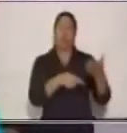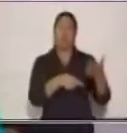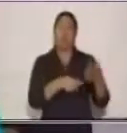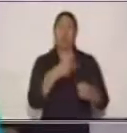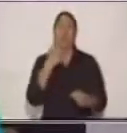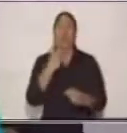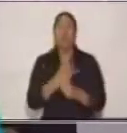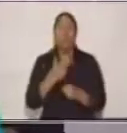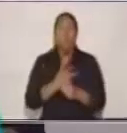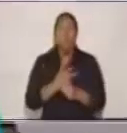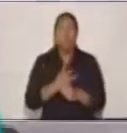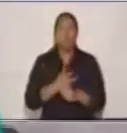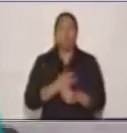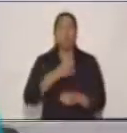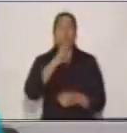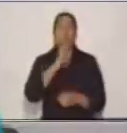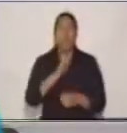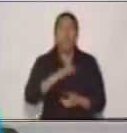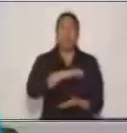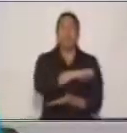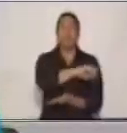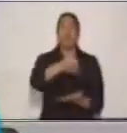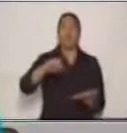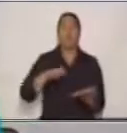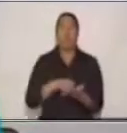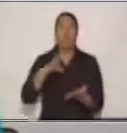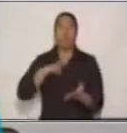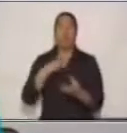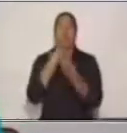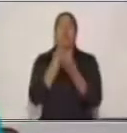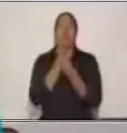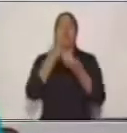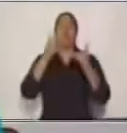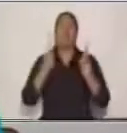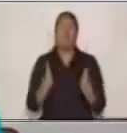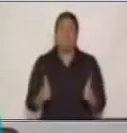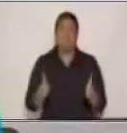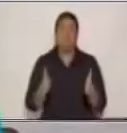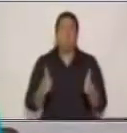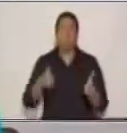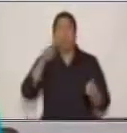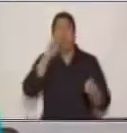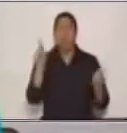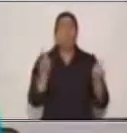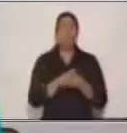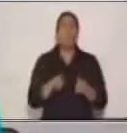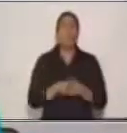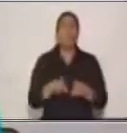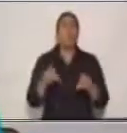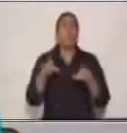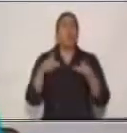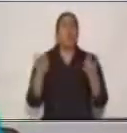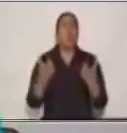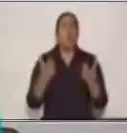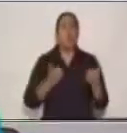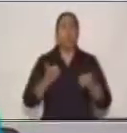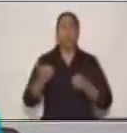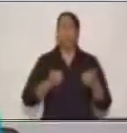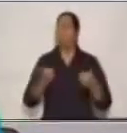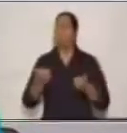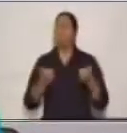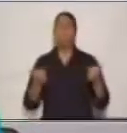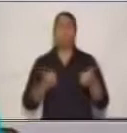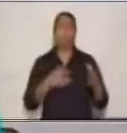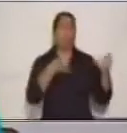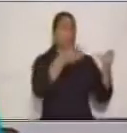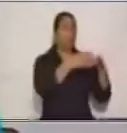con democracia. Encontramos también cómo se encuentra distribuida administrativamente. Ahí encontramos